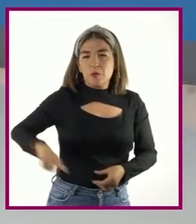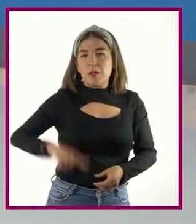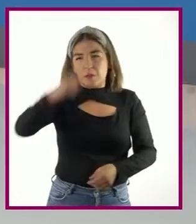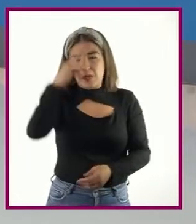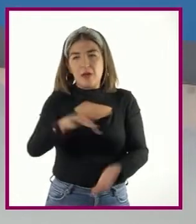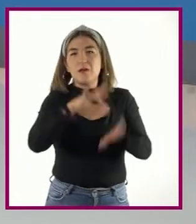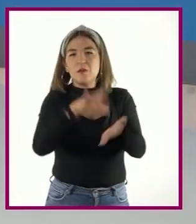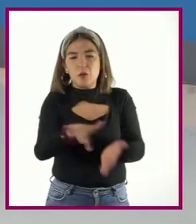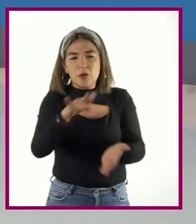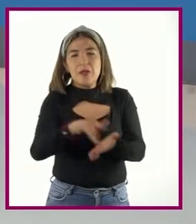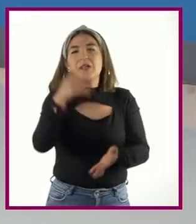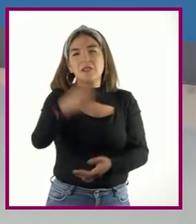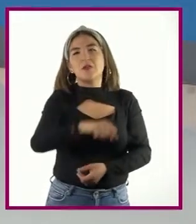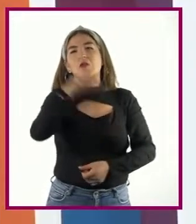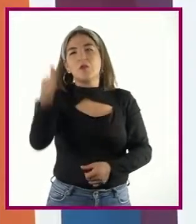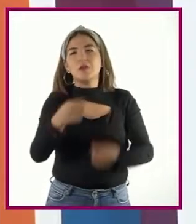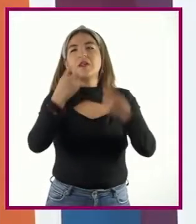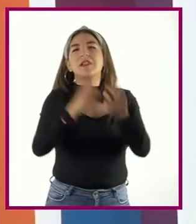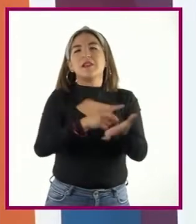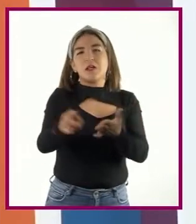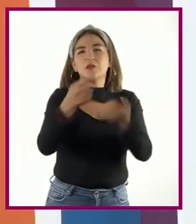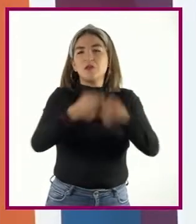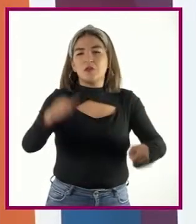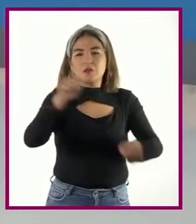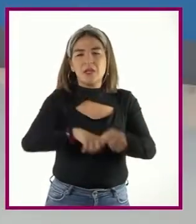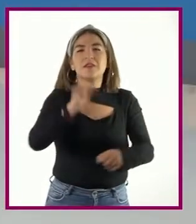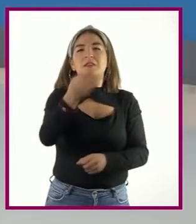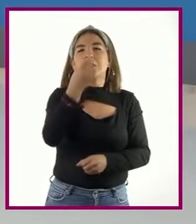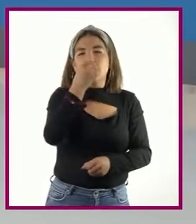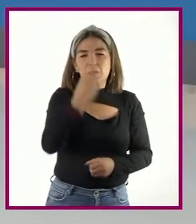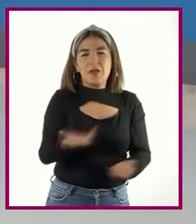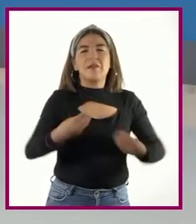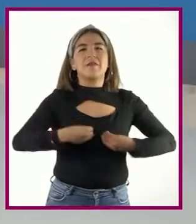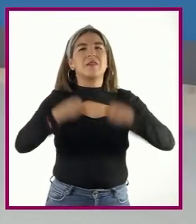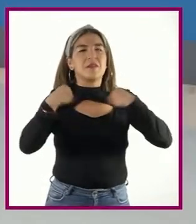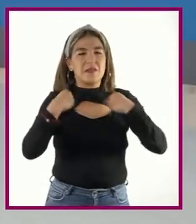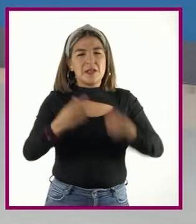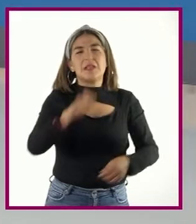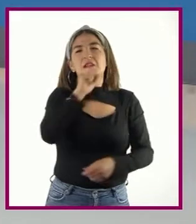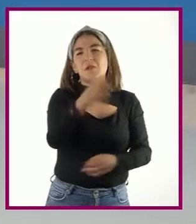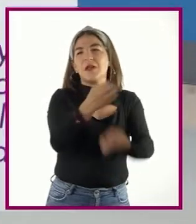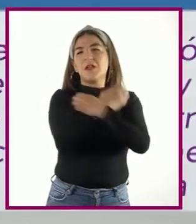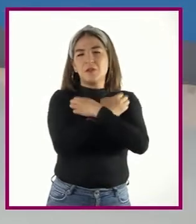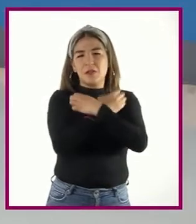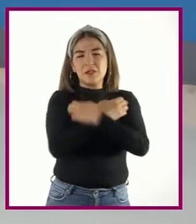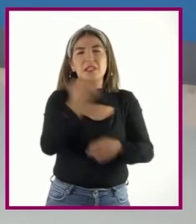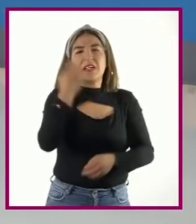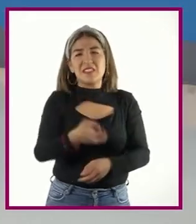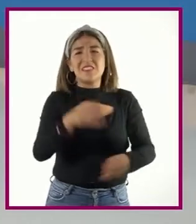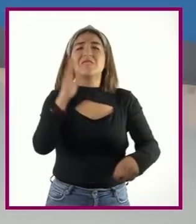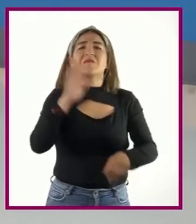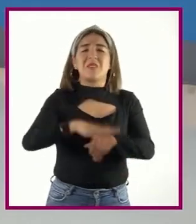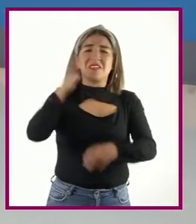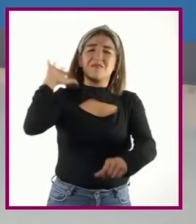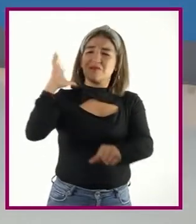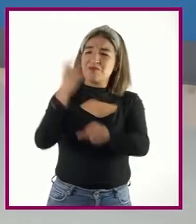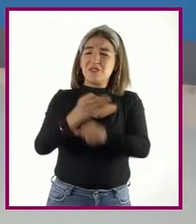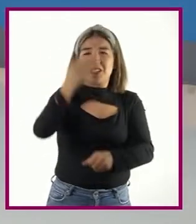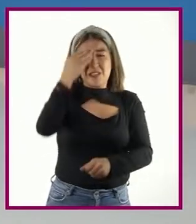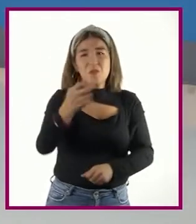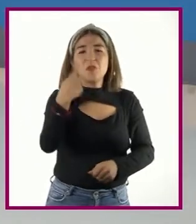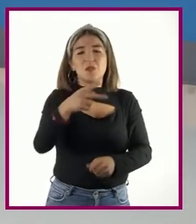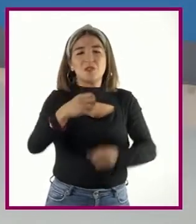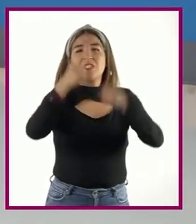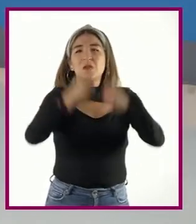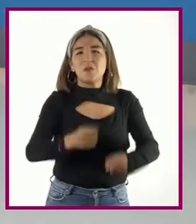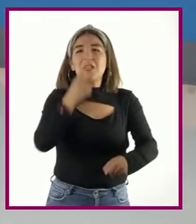que se cumplan otros derechos sociales, como la alimentación, la vivienda o la educación. Por mucho tiempo, la seguridad social